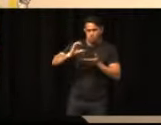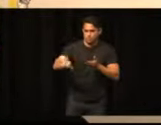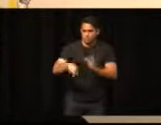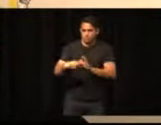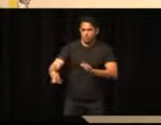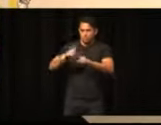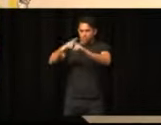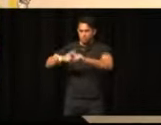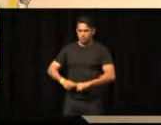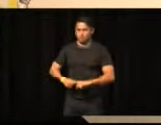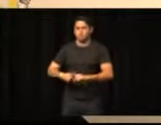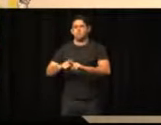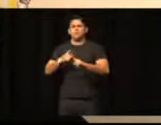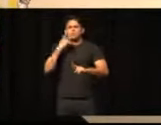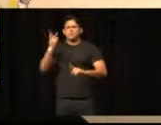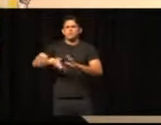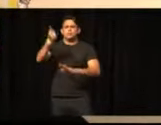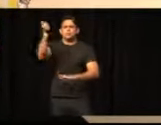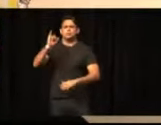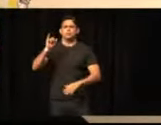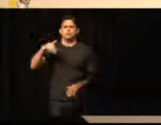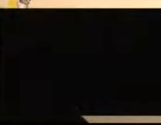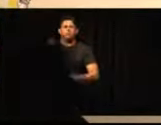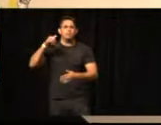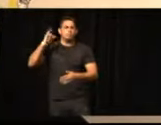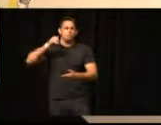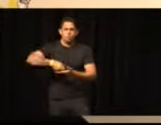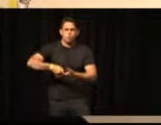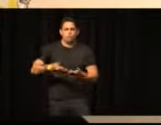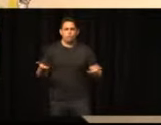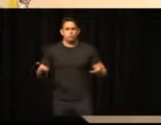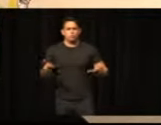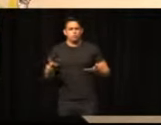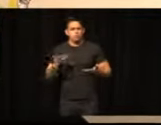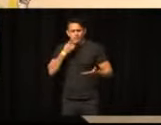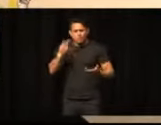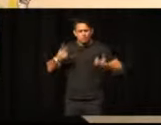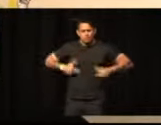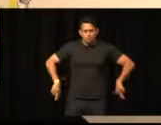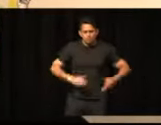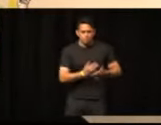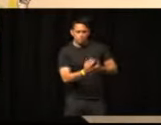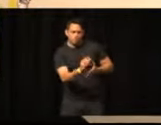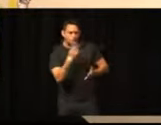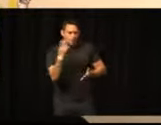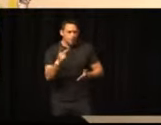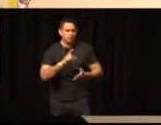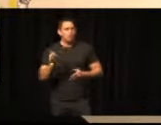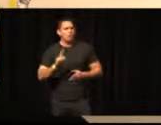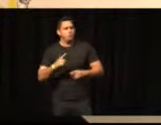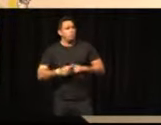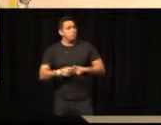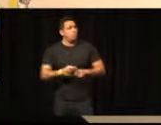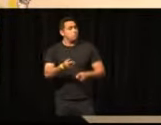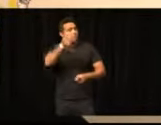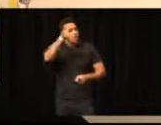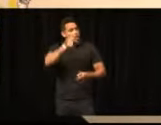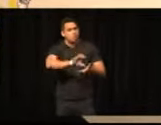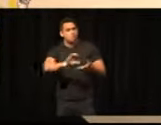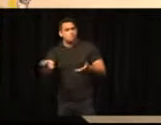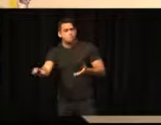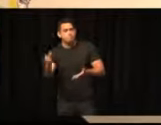a hacer inversiones. ¿Y por qué en lugar de hacer la excepción de impuestos